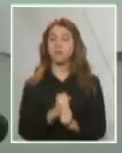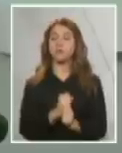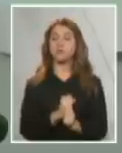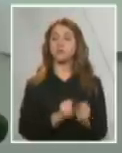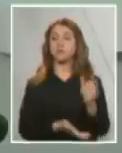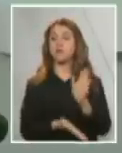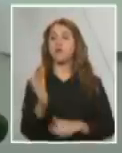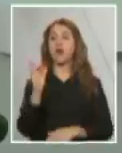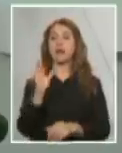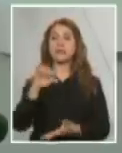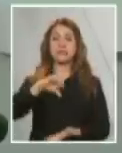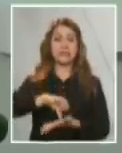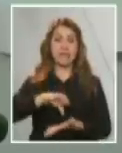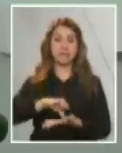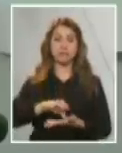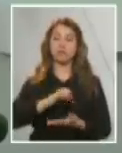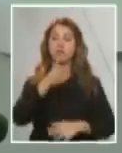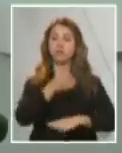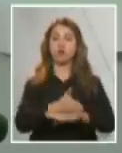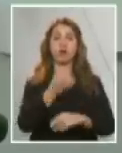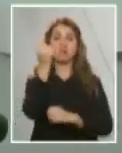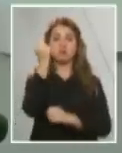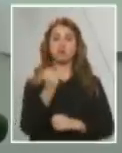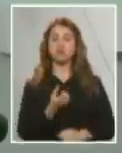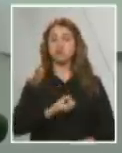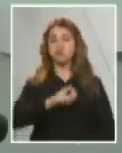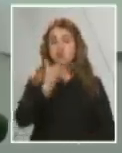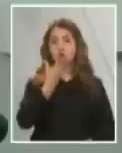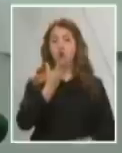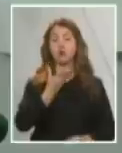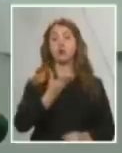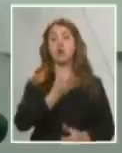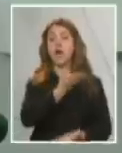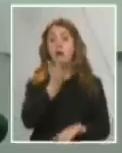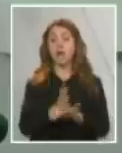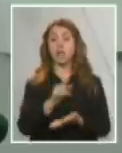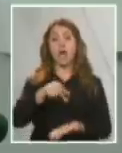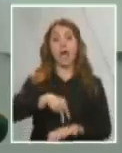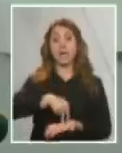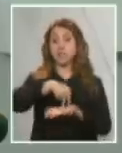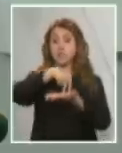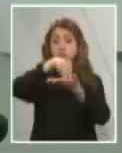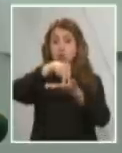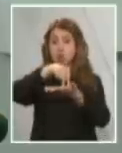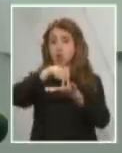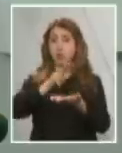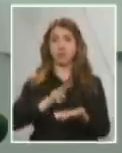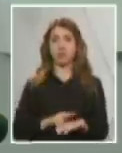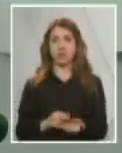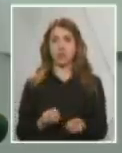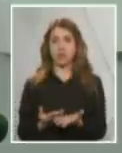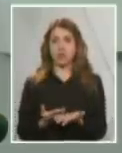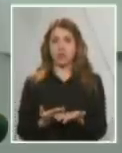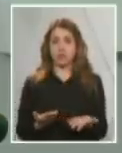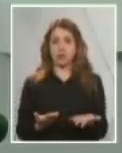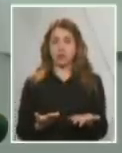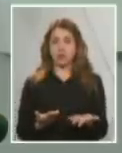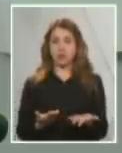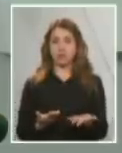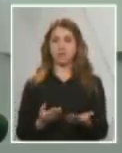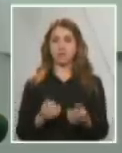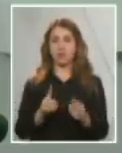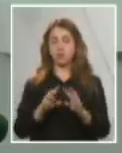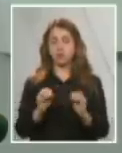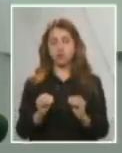al centro, voy al mall, me subo hasta a los ascensores. Entonces es algo que,